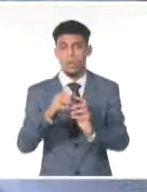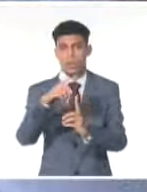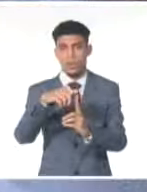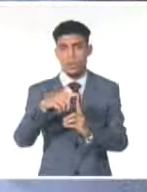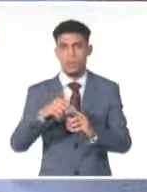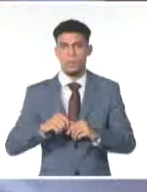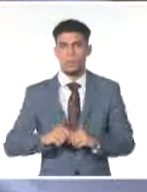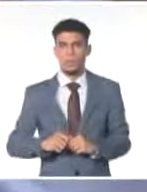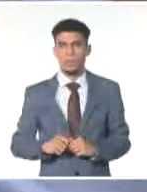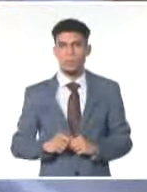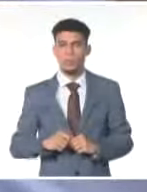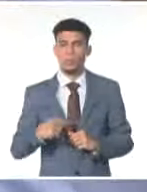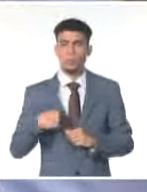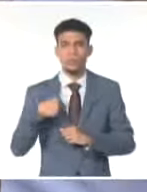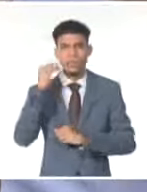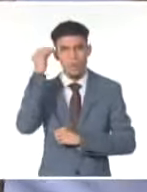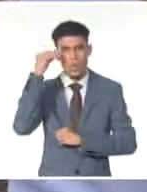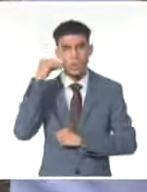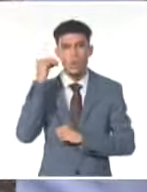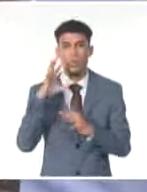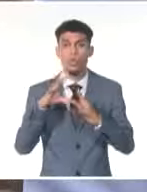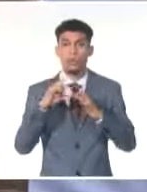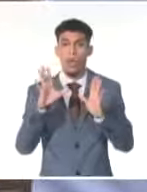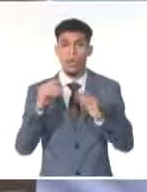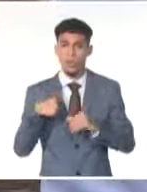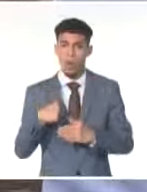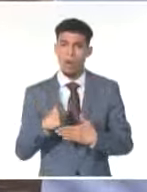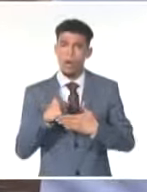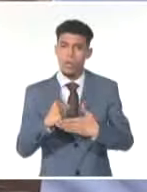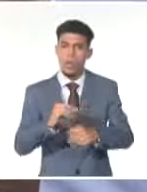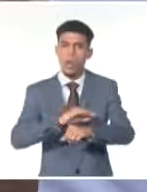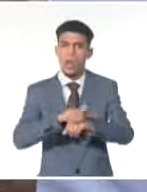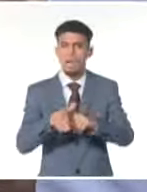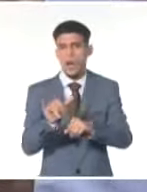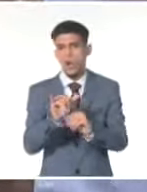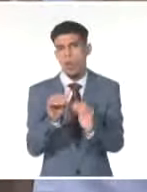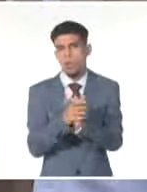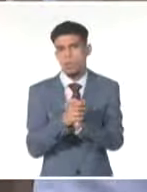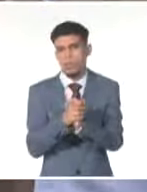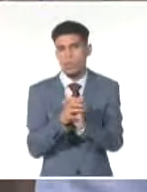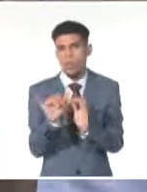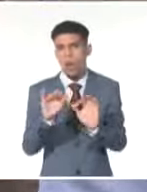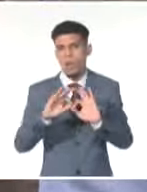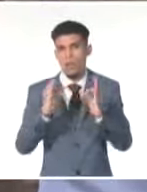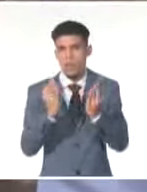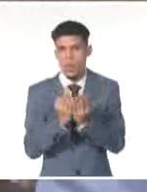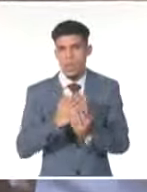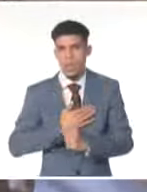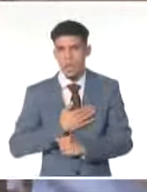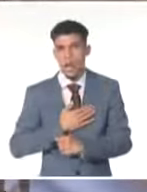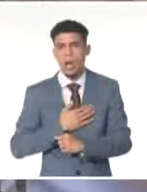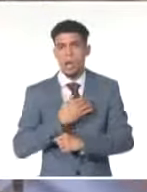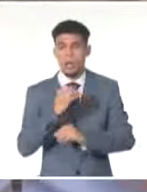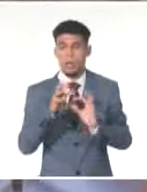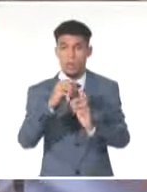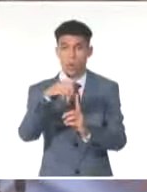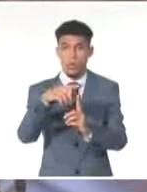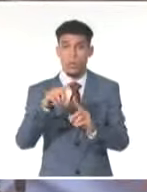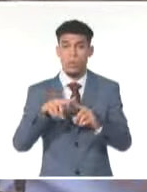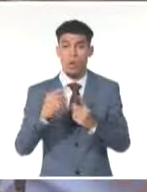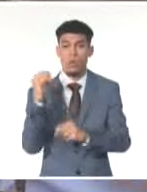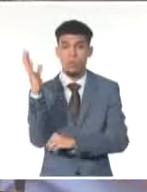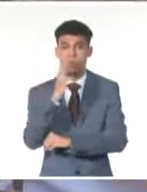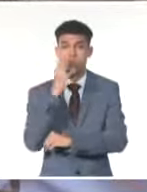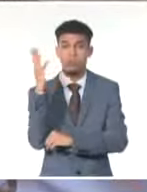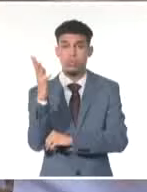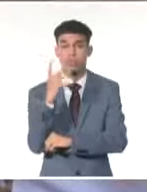territorio. Yo pienso que es un gran privilegio poder ayudar a nuestros hermanos guantanameros que lo necesitan mucho ya que el huracán